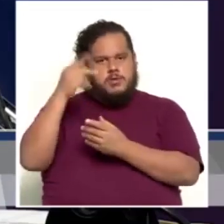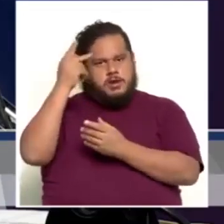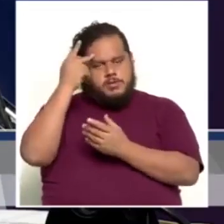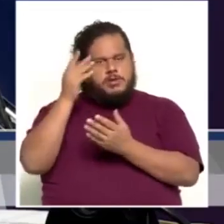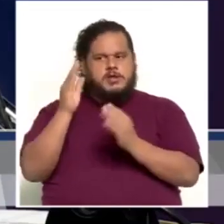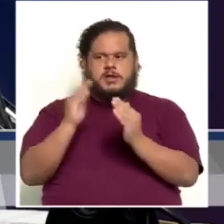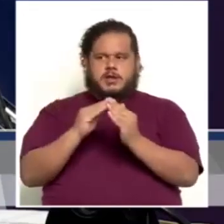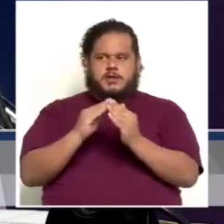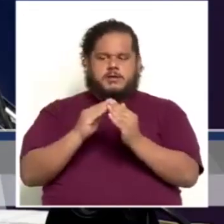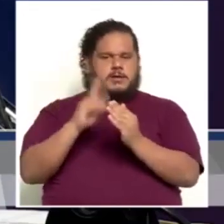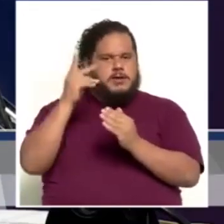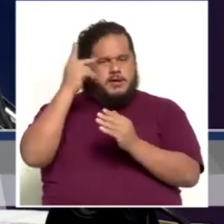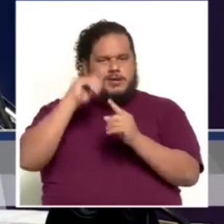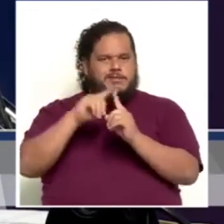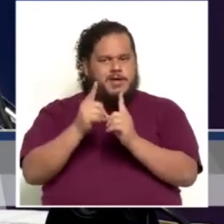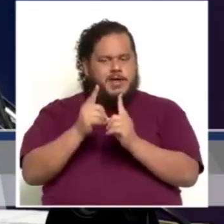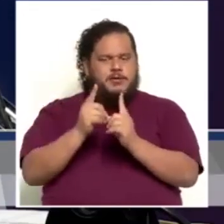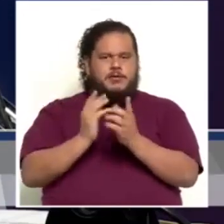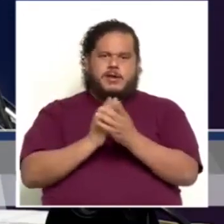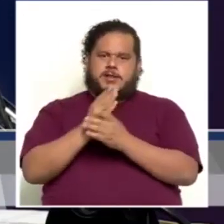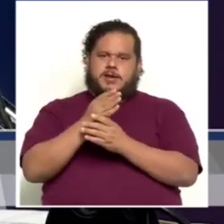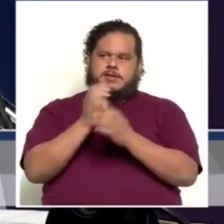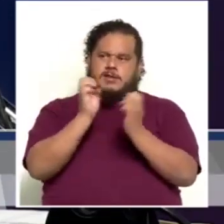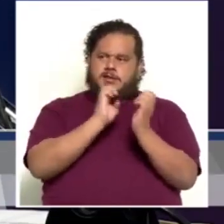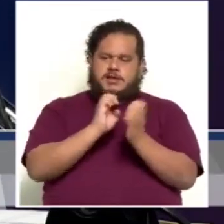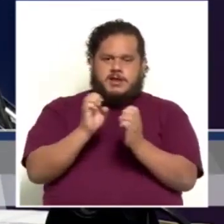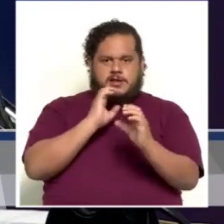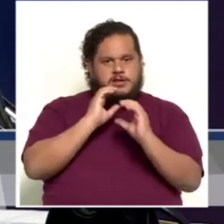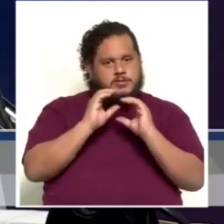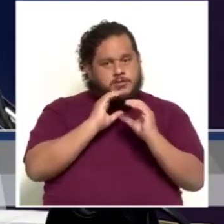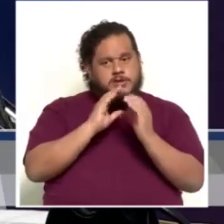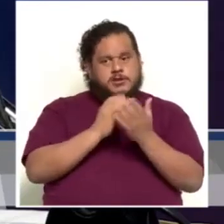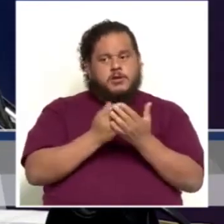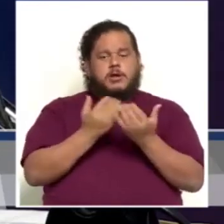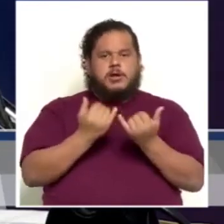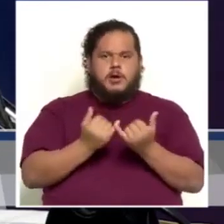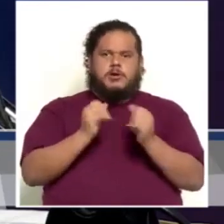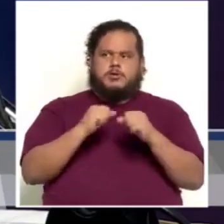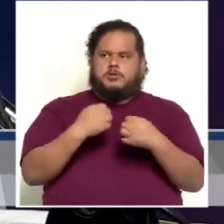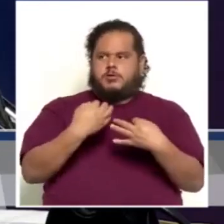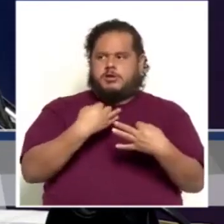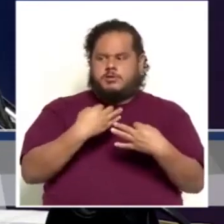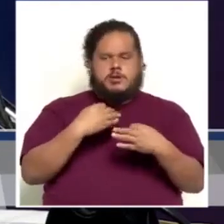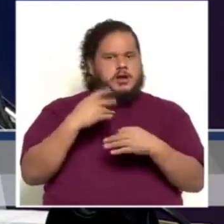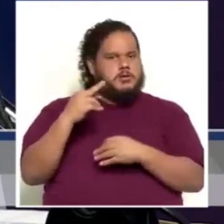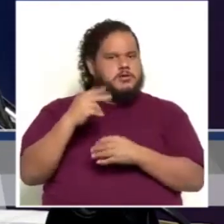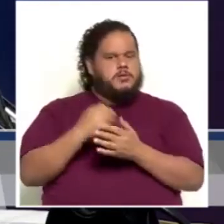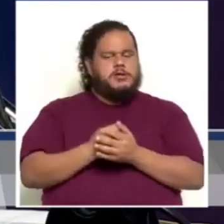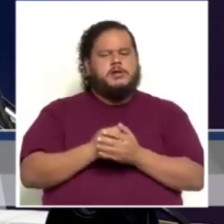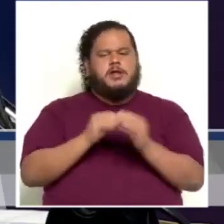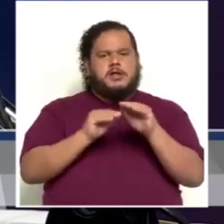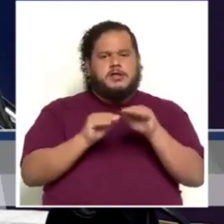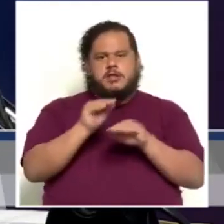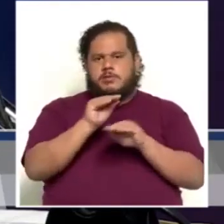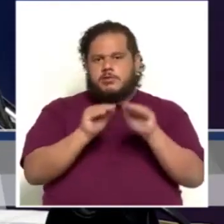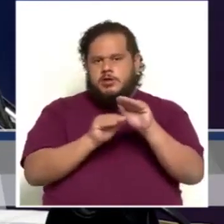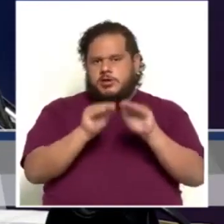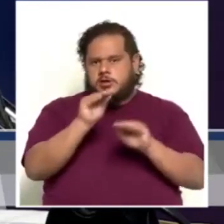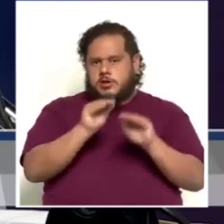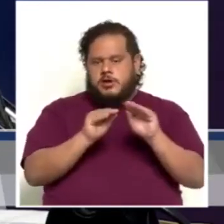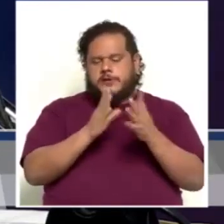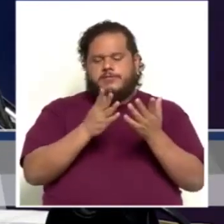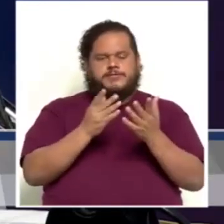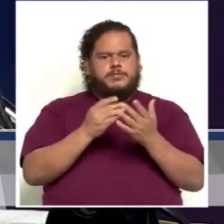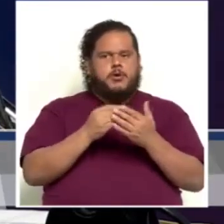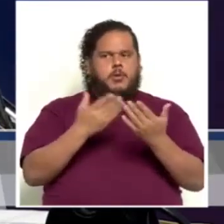en torno a la política, pero no obstante, a través de estrategias de comunicación que ahora nos podrían explicar los colegas, se posicionan como